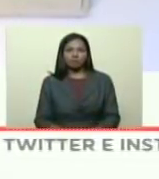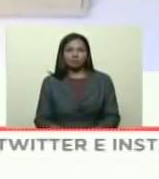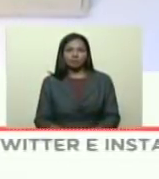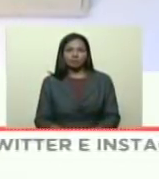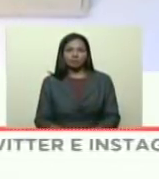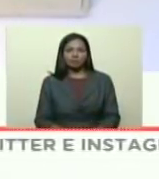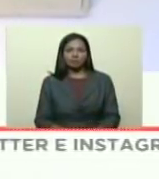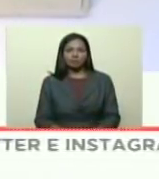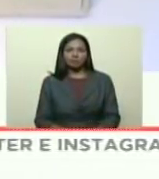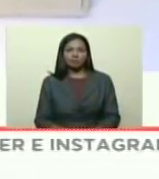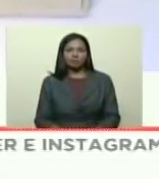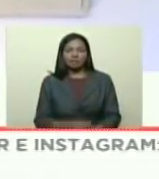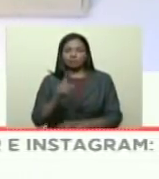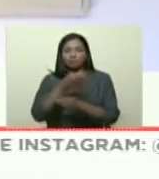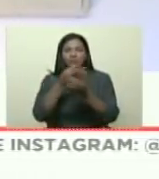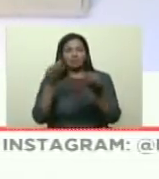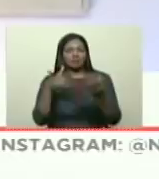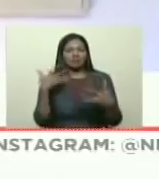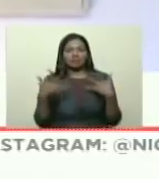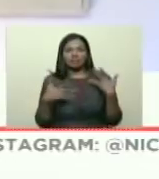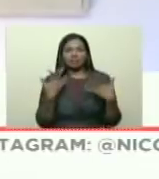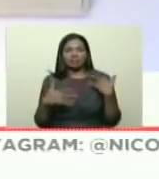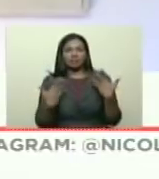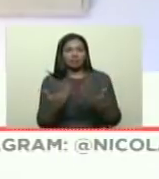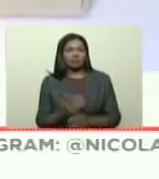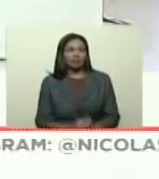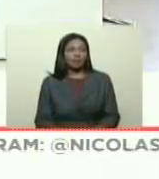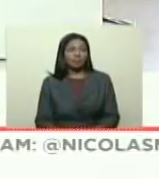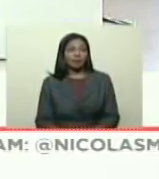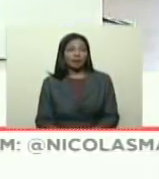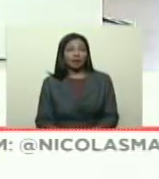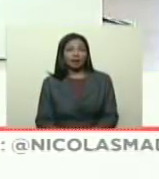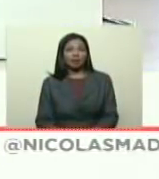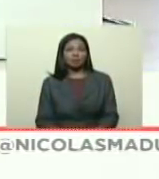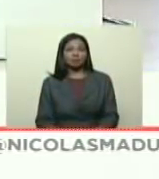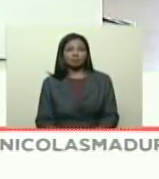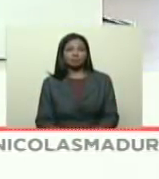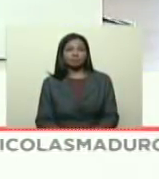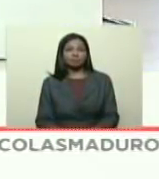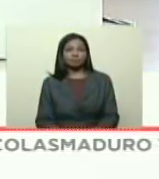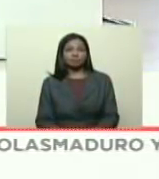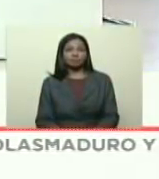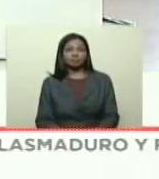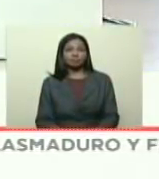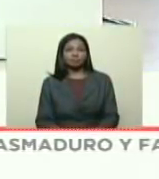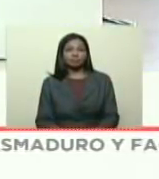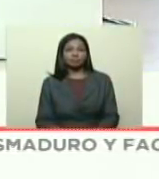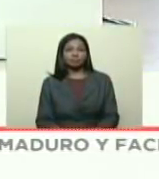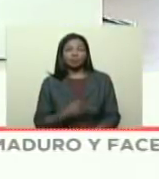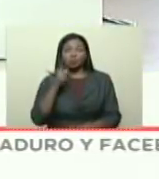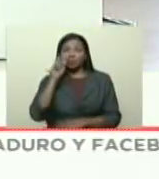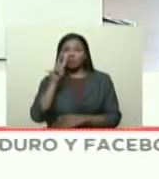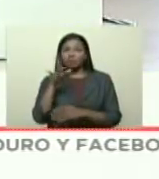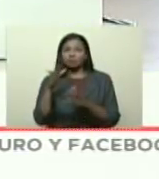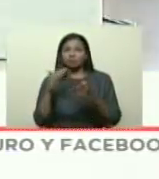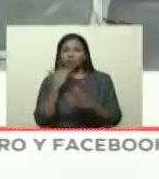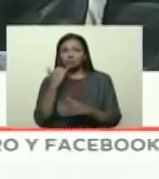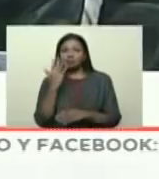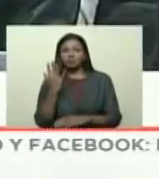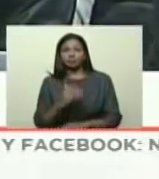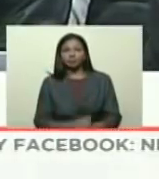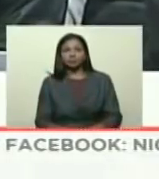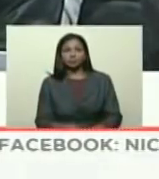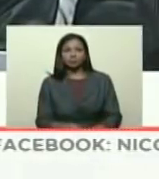este magno evento. Rangelowski, por favor, cuéntanos la experiencia que han tenido ustedes por allá.